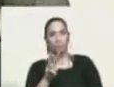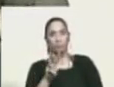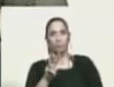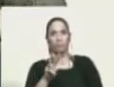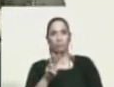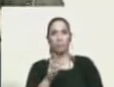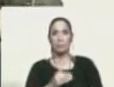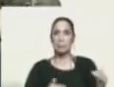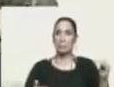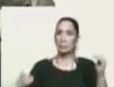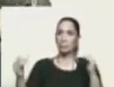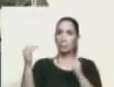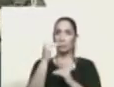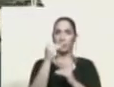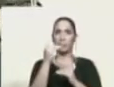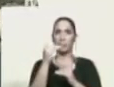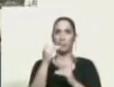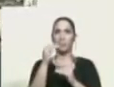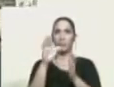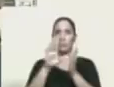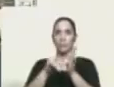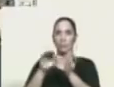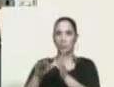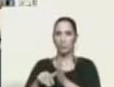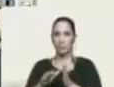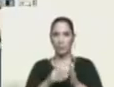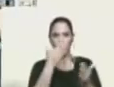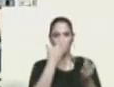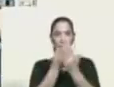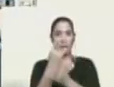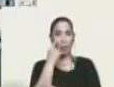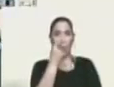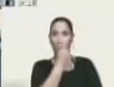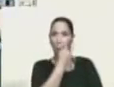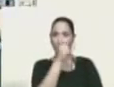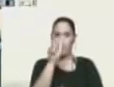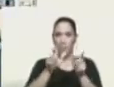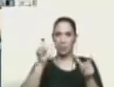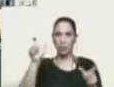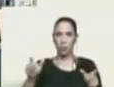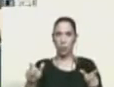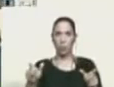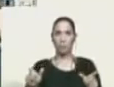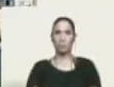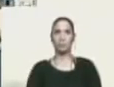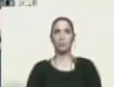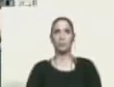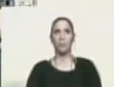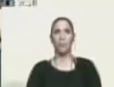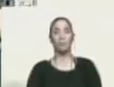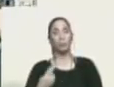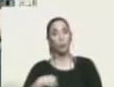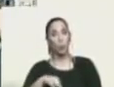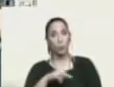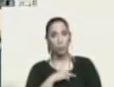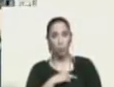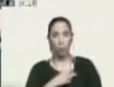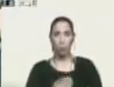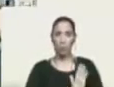autoridades delinquían frente a los ojos de todos los ciudadanos. Por lo tanto, para nosotros fue